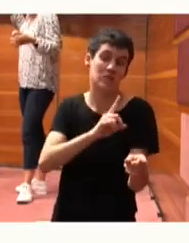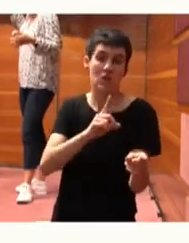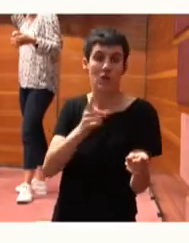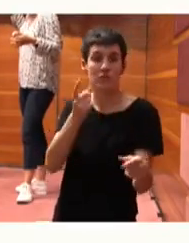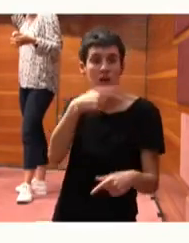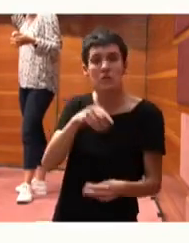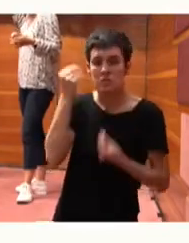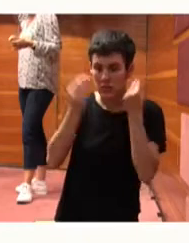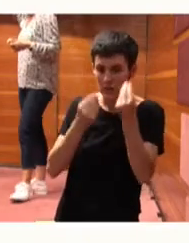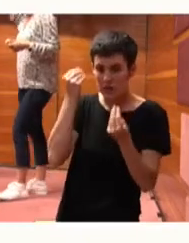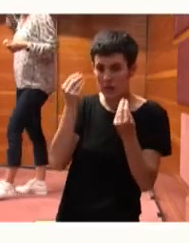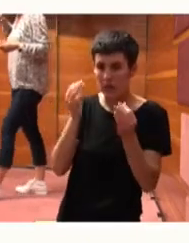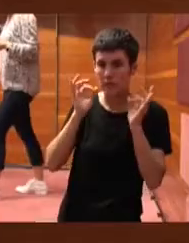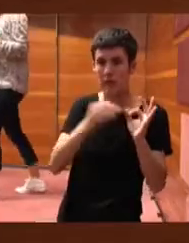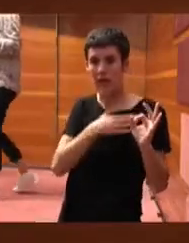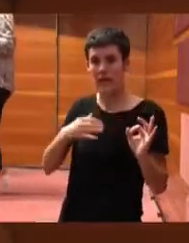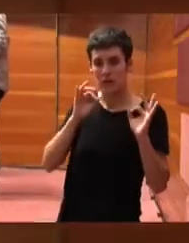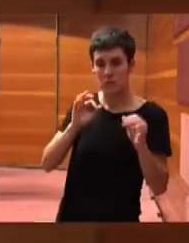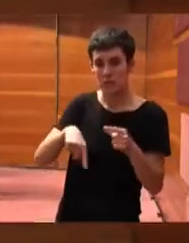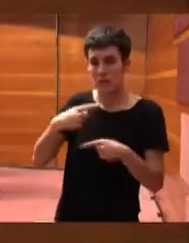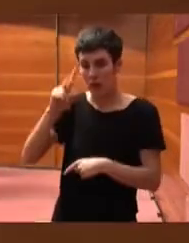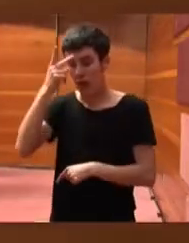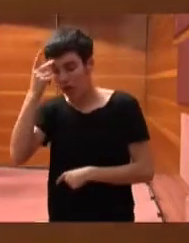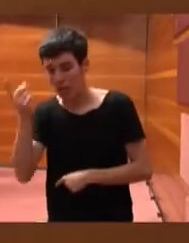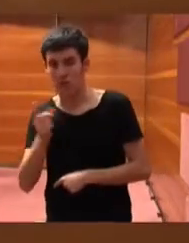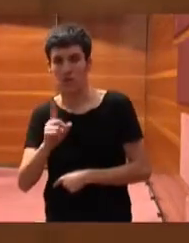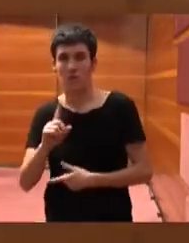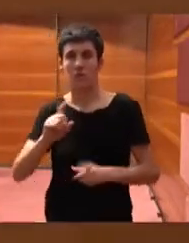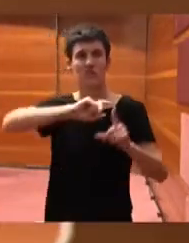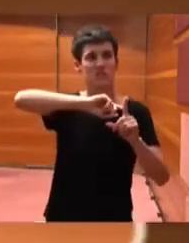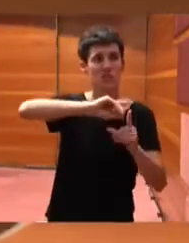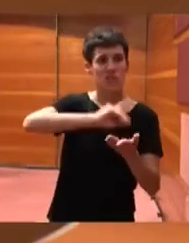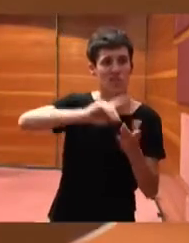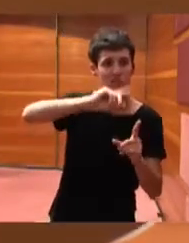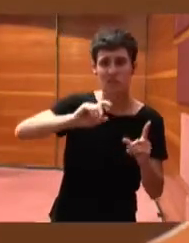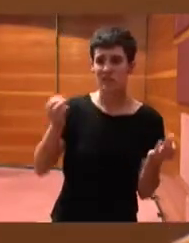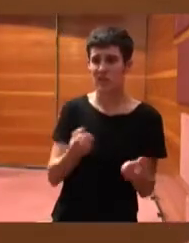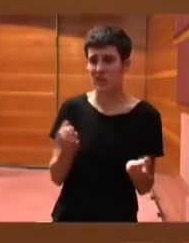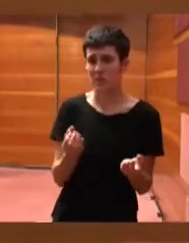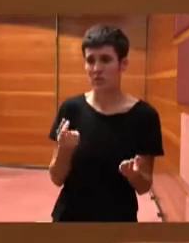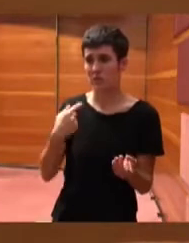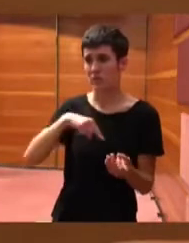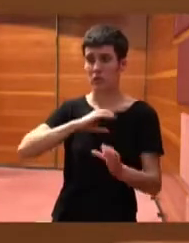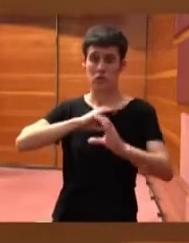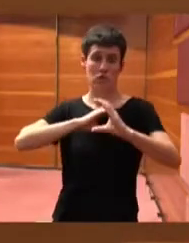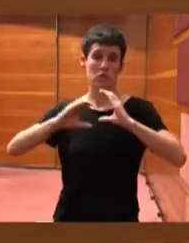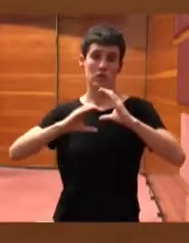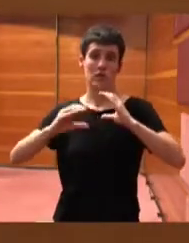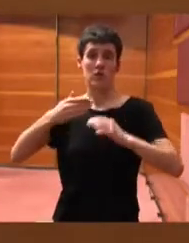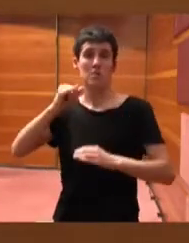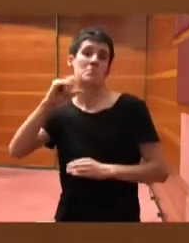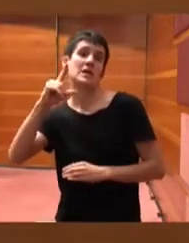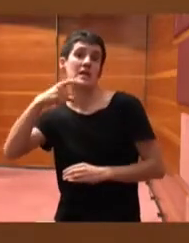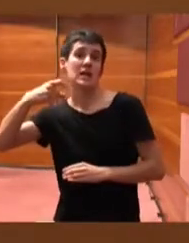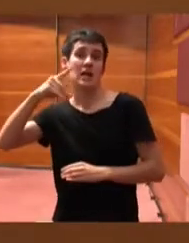pero luego llegó la hora de verdad y no. Con los datos que hacemos y con el Big Data que hacemos, yo me dedico a hacer comunicación con Big Data. A mí no me contéis nada.